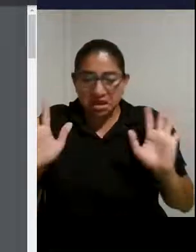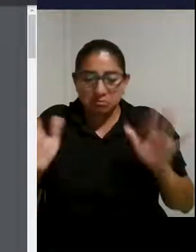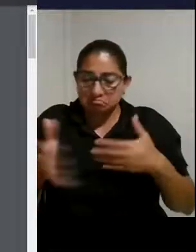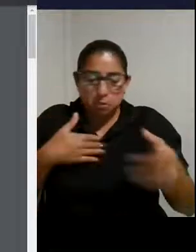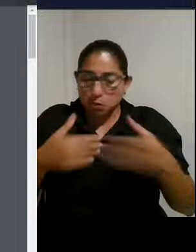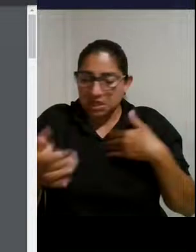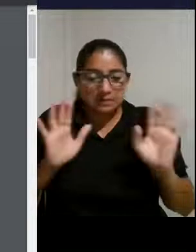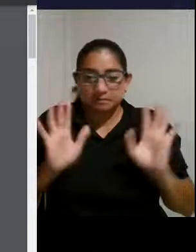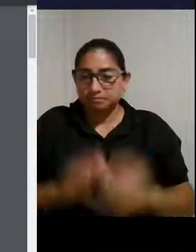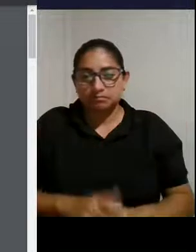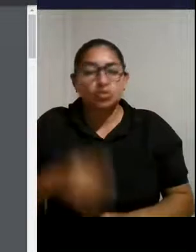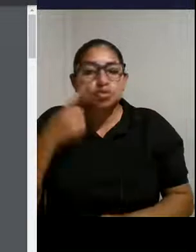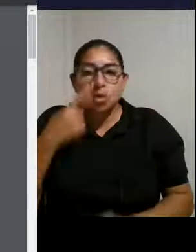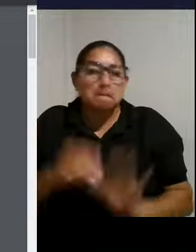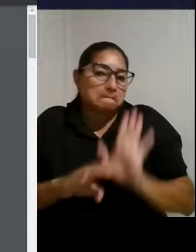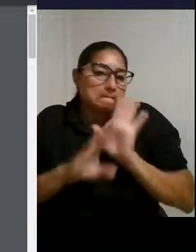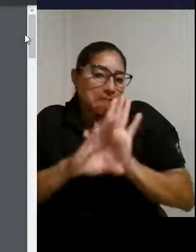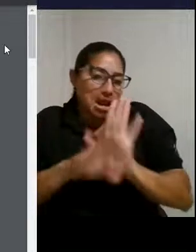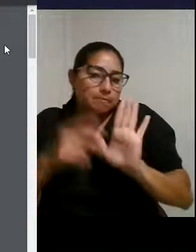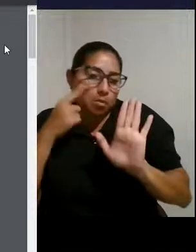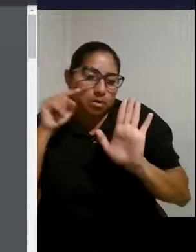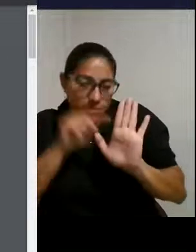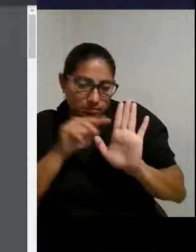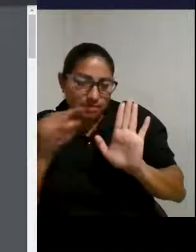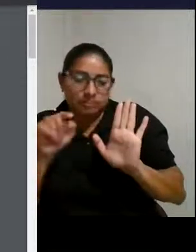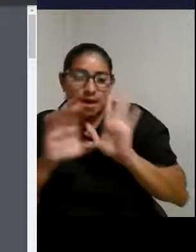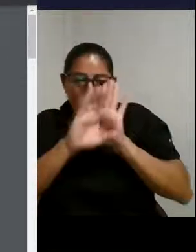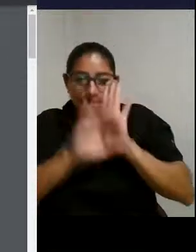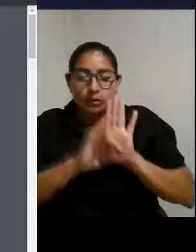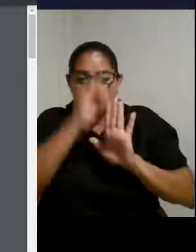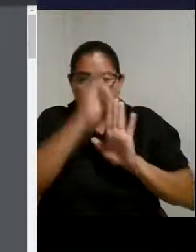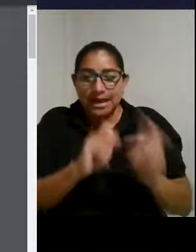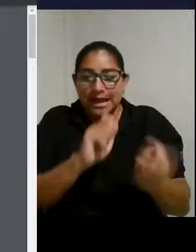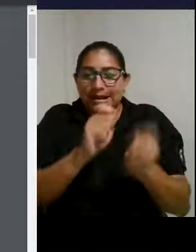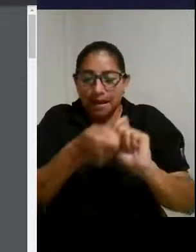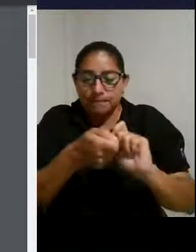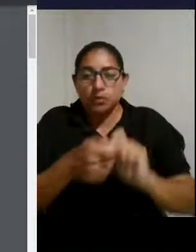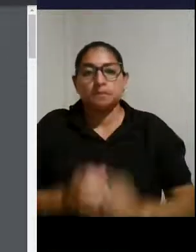Solamente pretendo que ustedes comprendan esto de el cambio promedio. Vean.